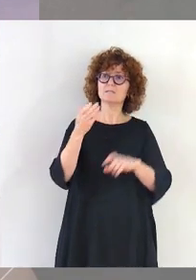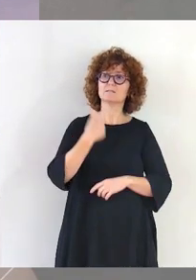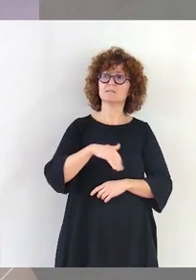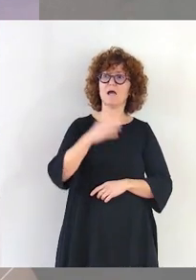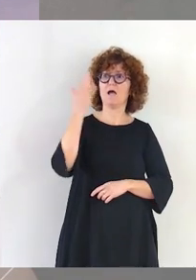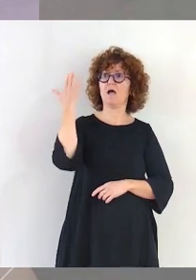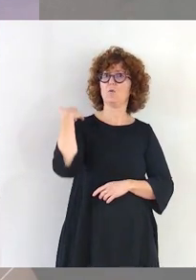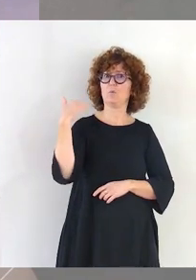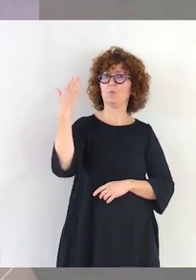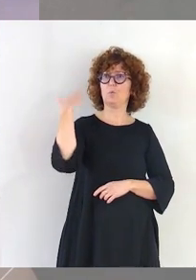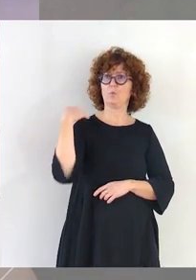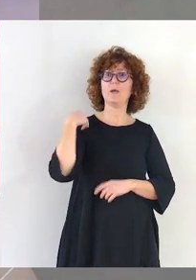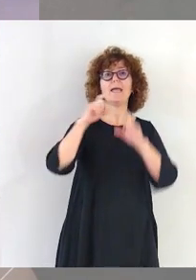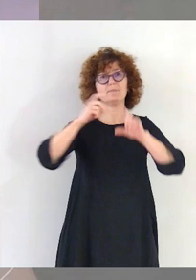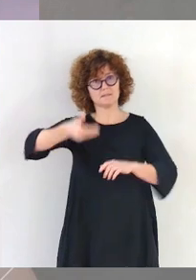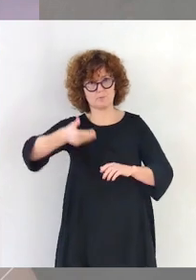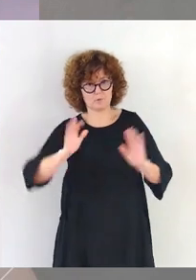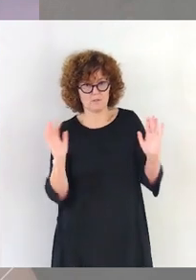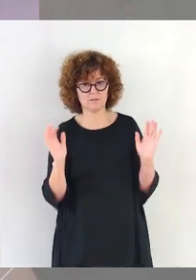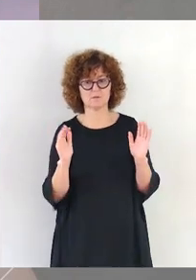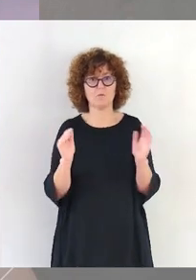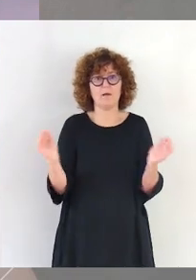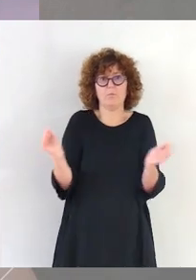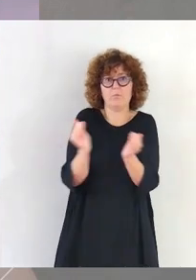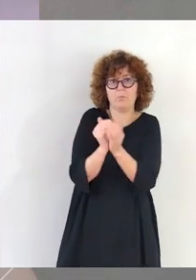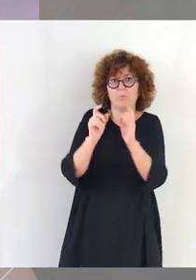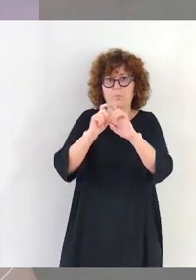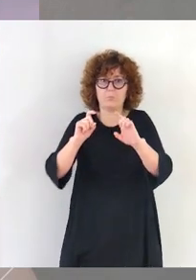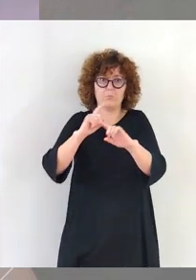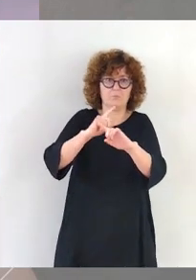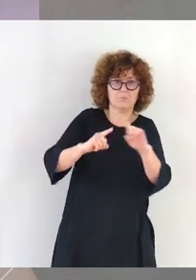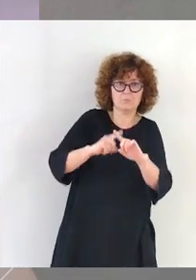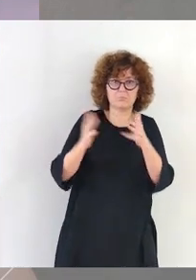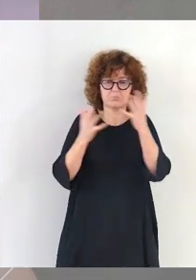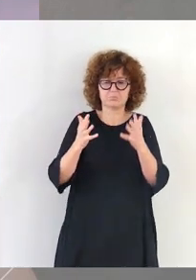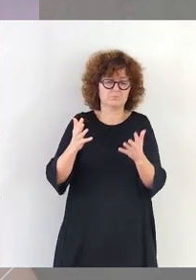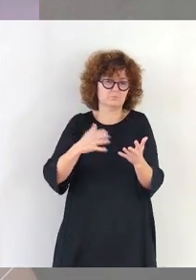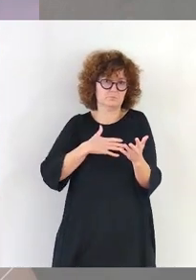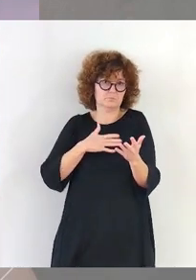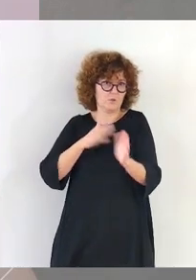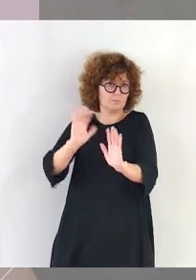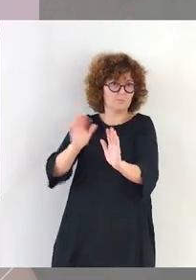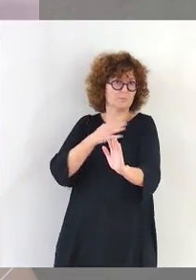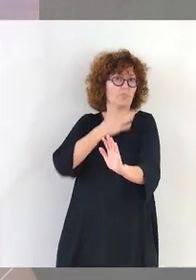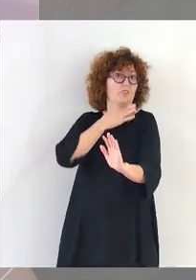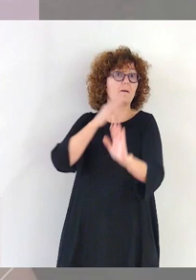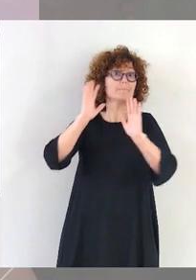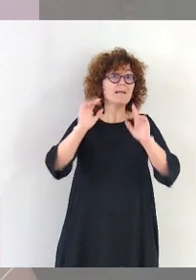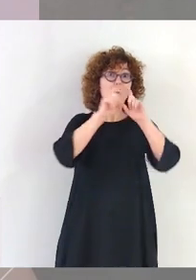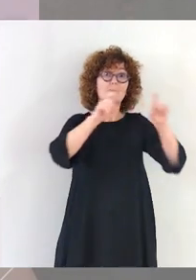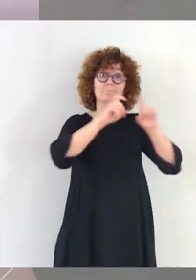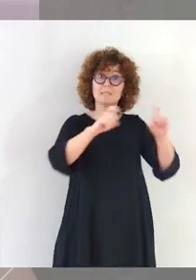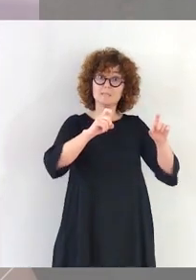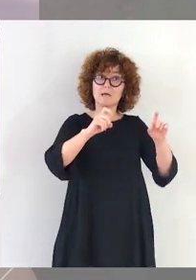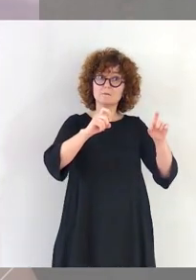eh las empresas importantes claro una pequeña pyme pues no tiene capacidad de nada y va allí con el agua al cuello pero las que